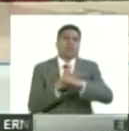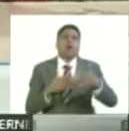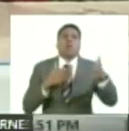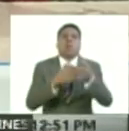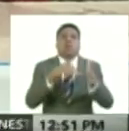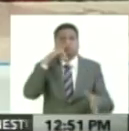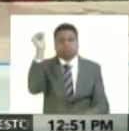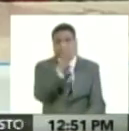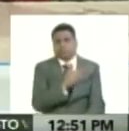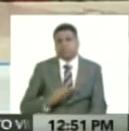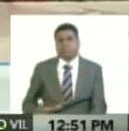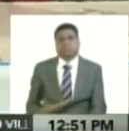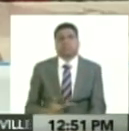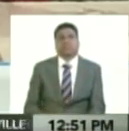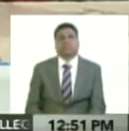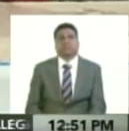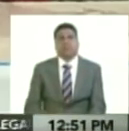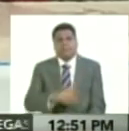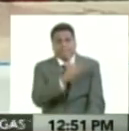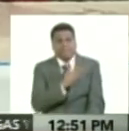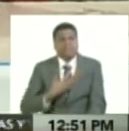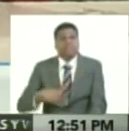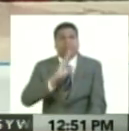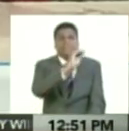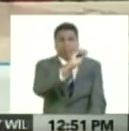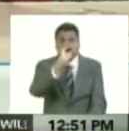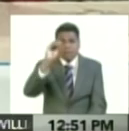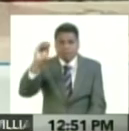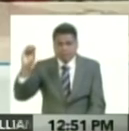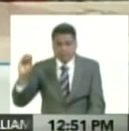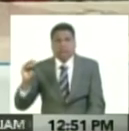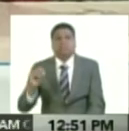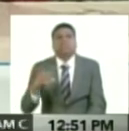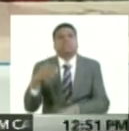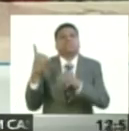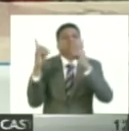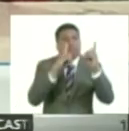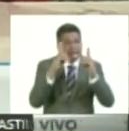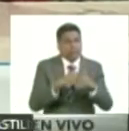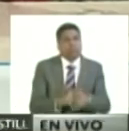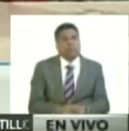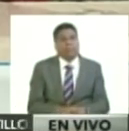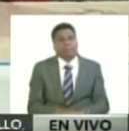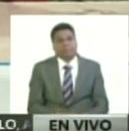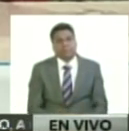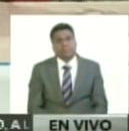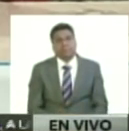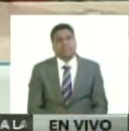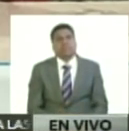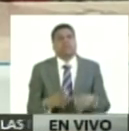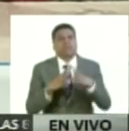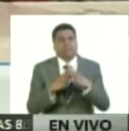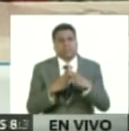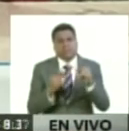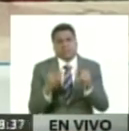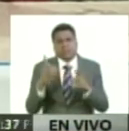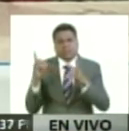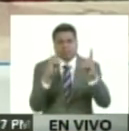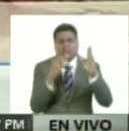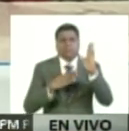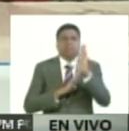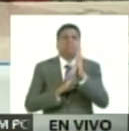Maduro. El presidente Maduro convocó al diálogo nacional. Ese diálogo nacional ha venido avanzando, sobre